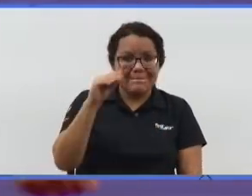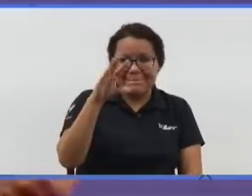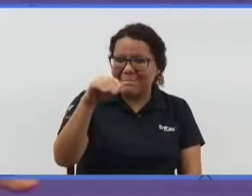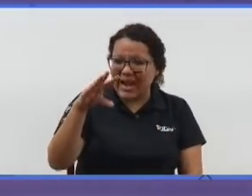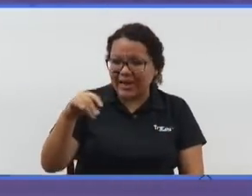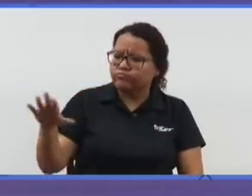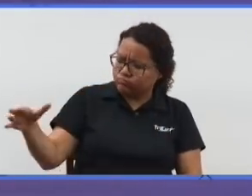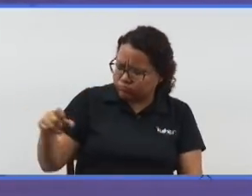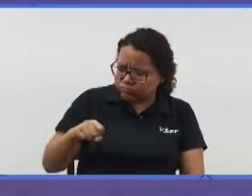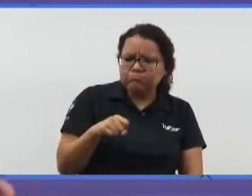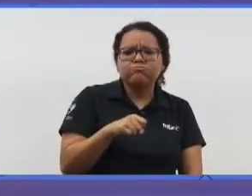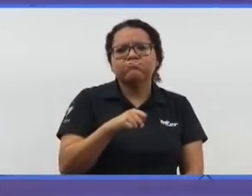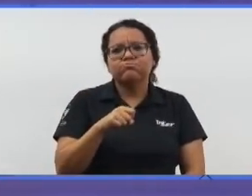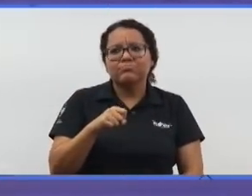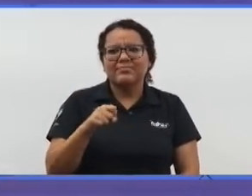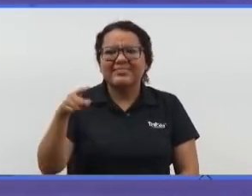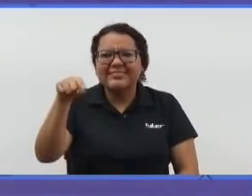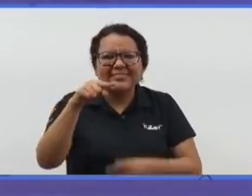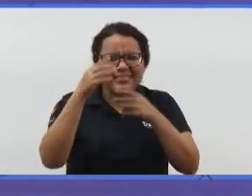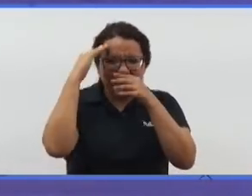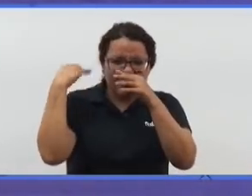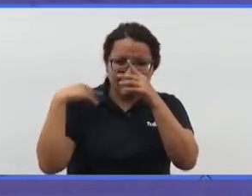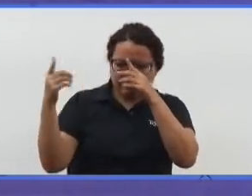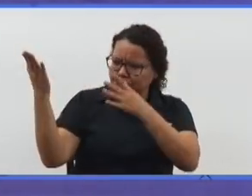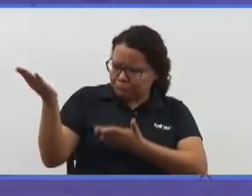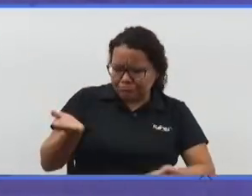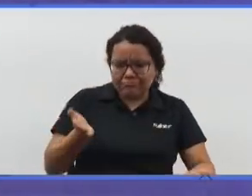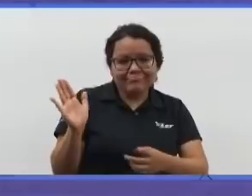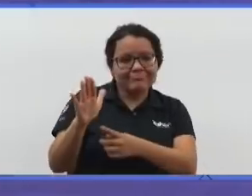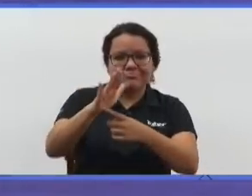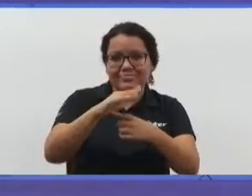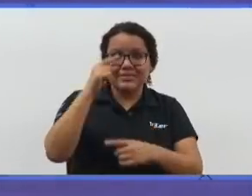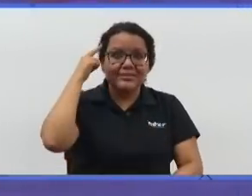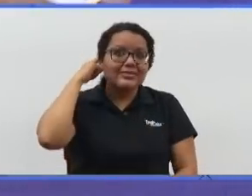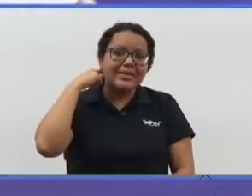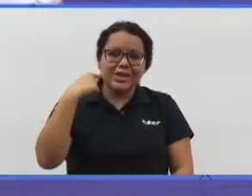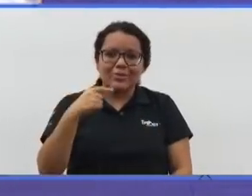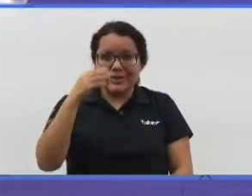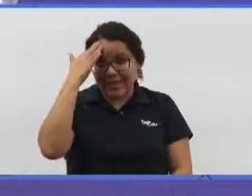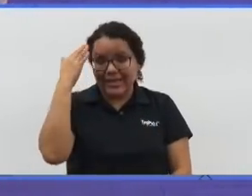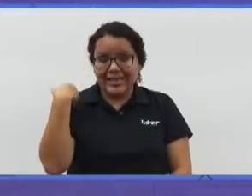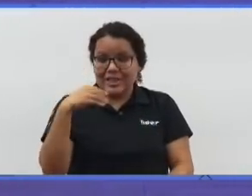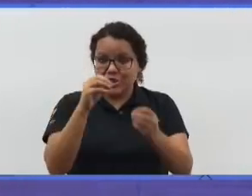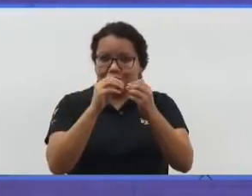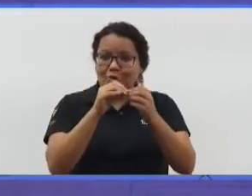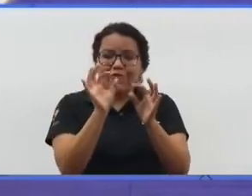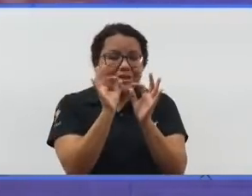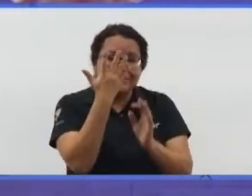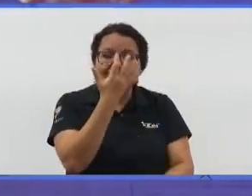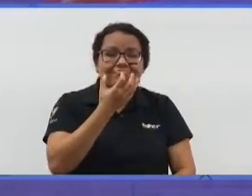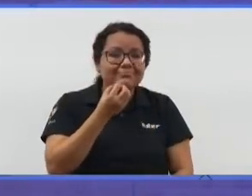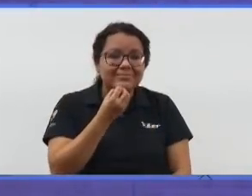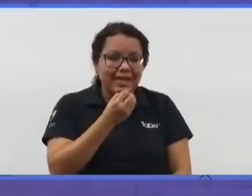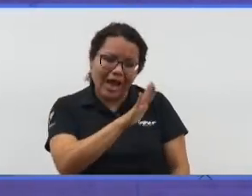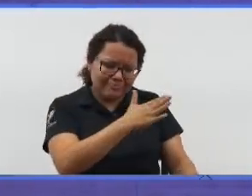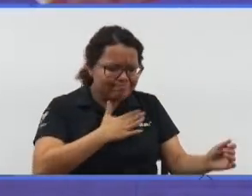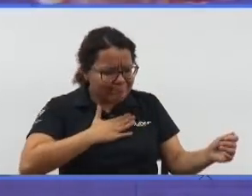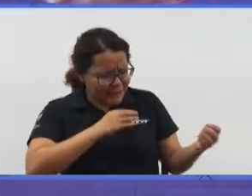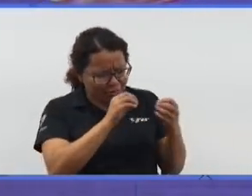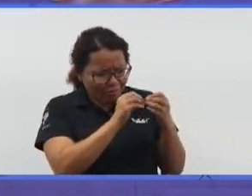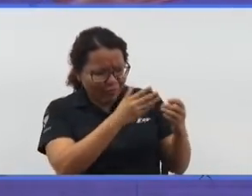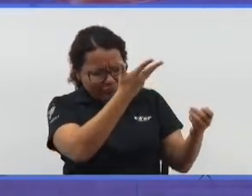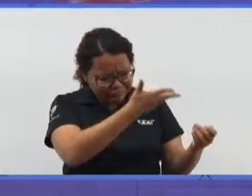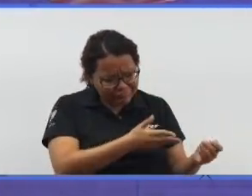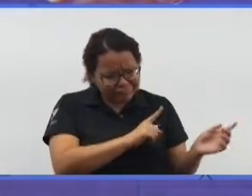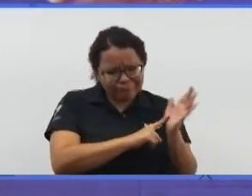braga como lo lleva usted lo ande exhibiendo y aquel hombre que tiene una buena novia a que hace mi novia mi amor le